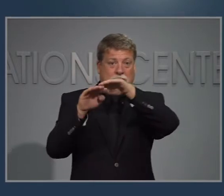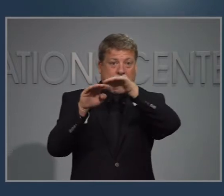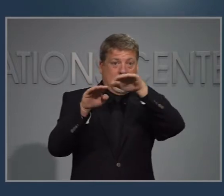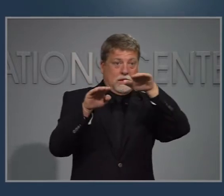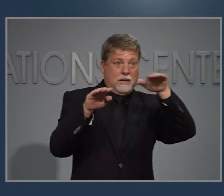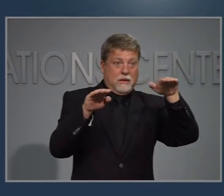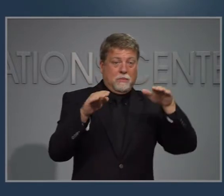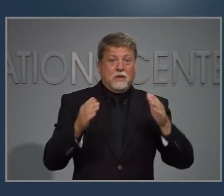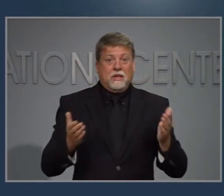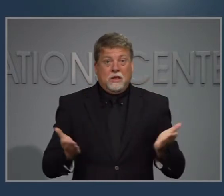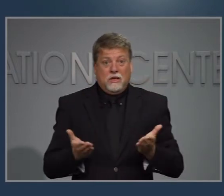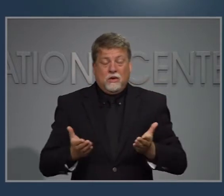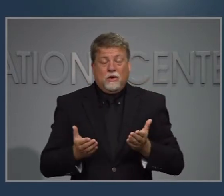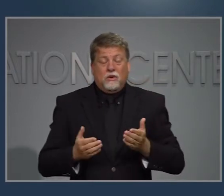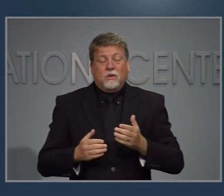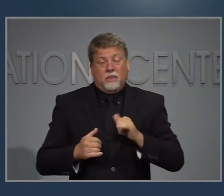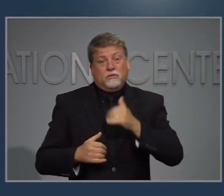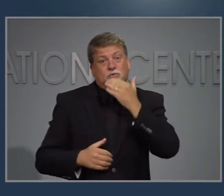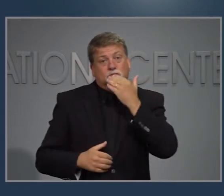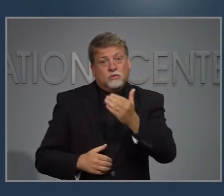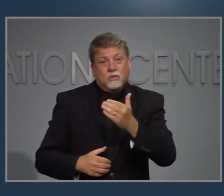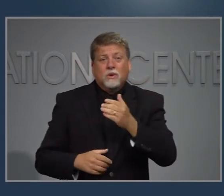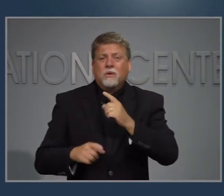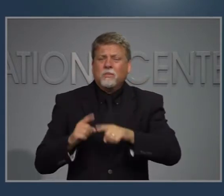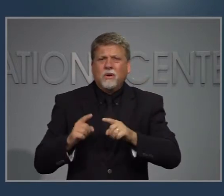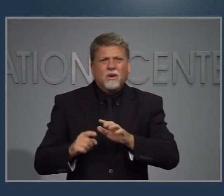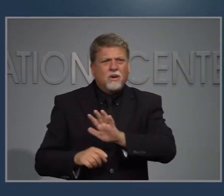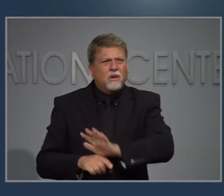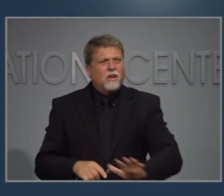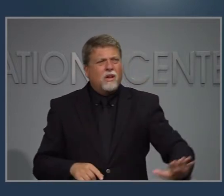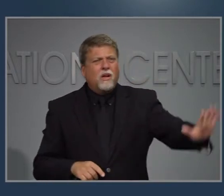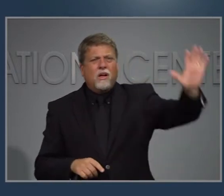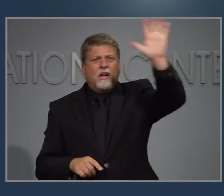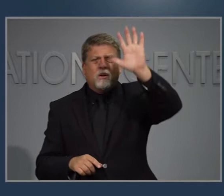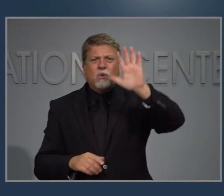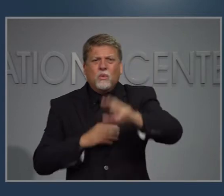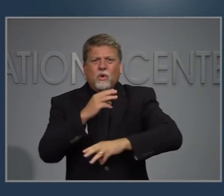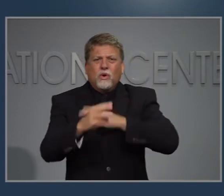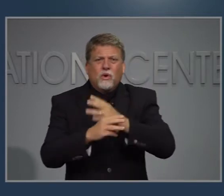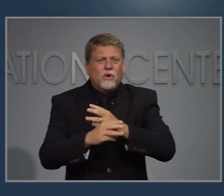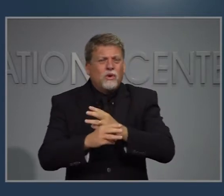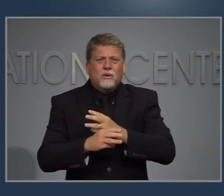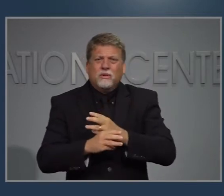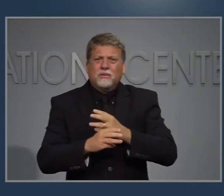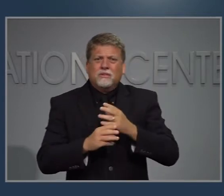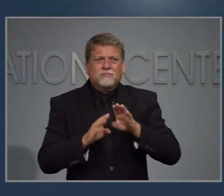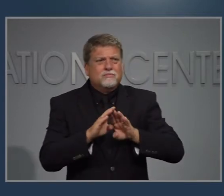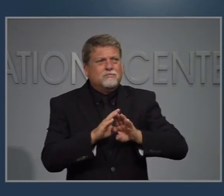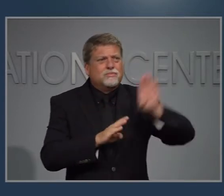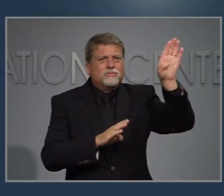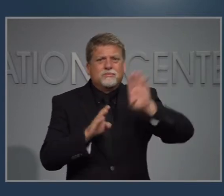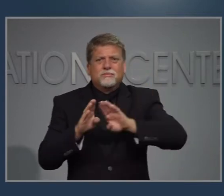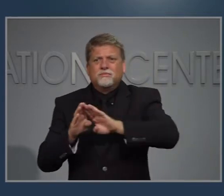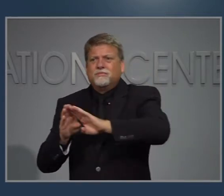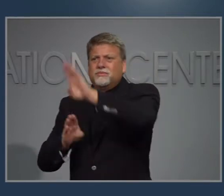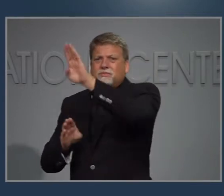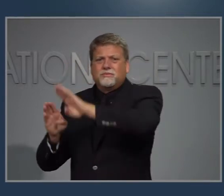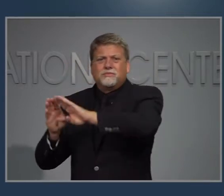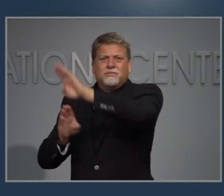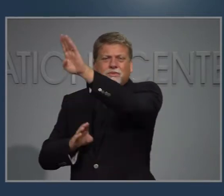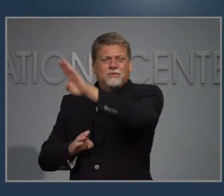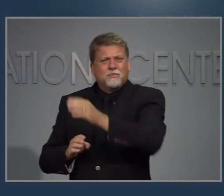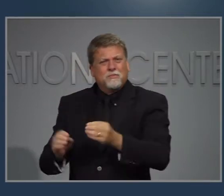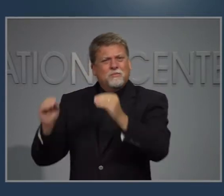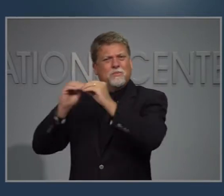viendo lo opuesto. Las tendencias que van en el sentido equivocado después de abrir comercios demasiado